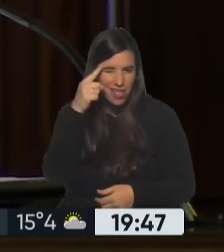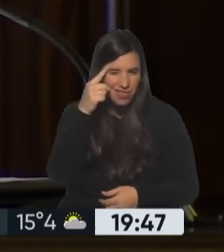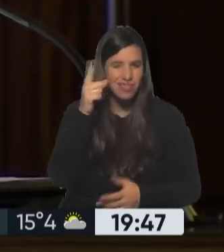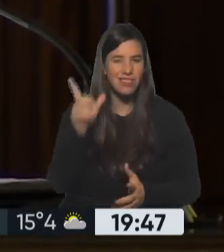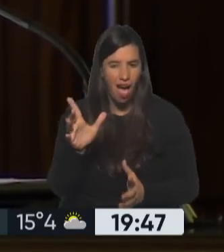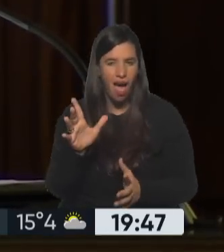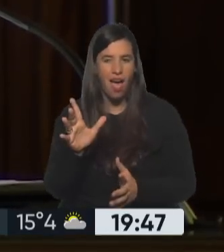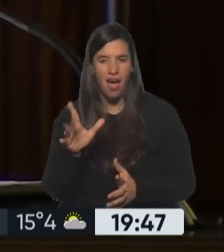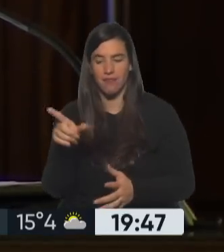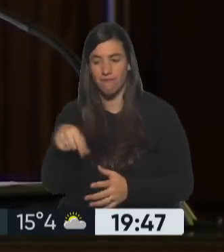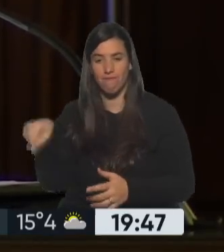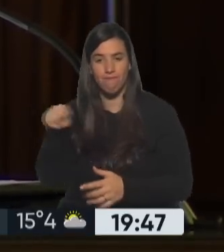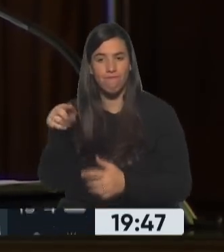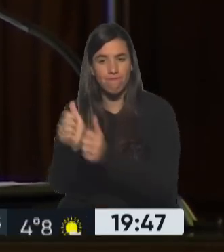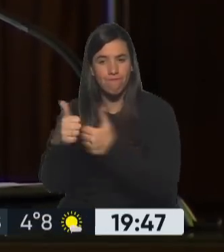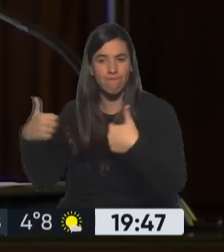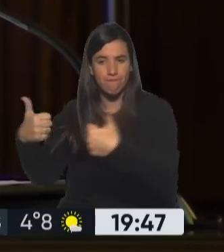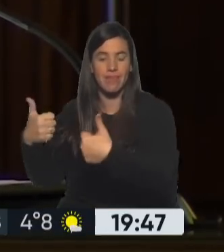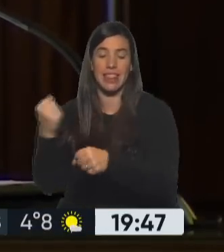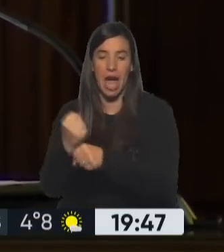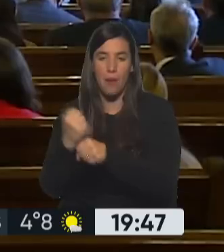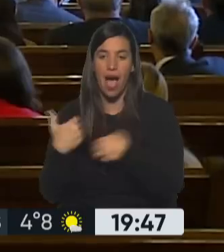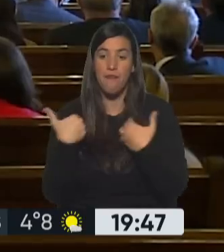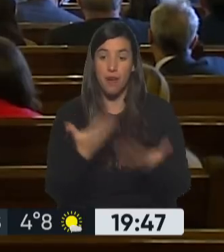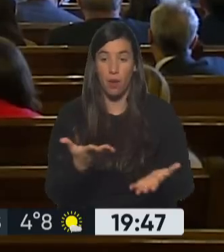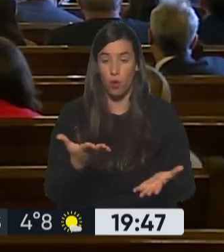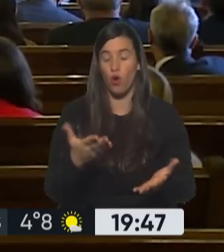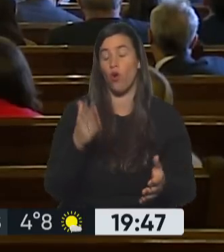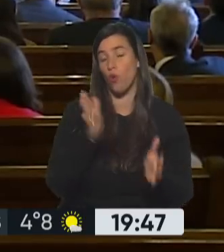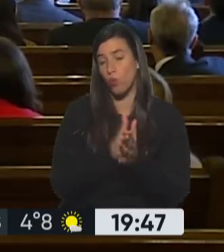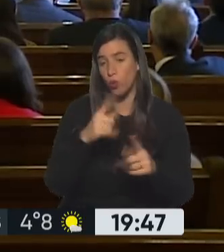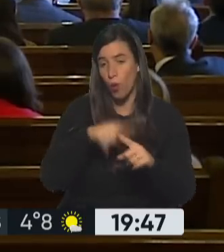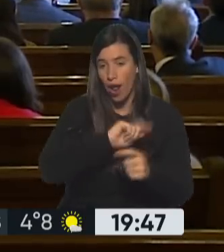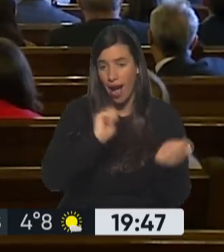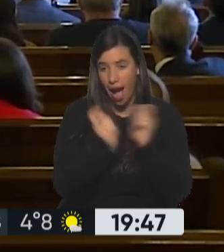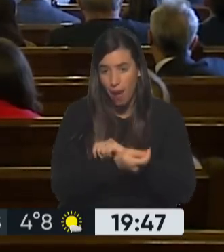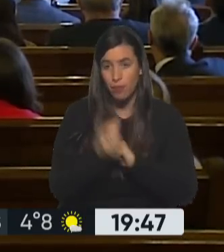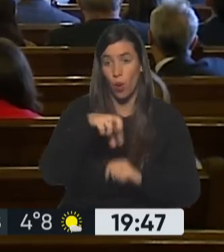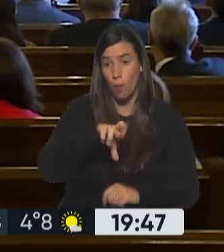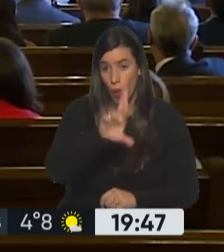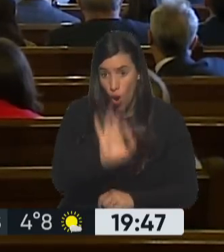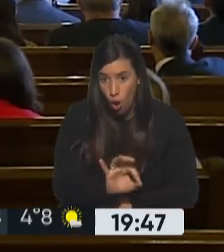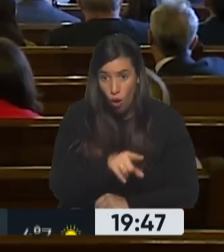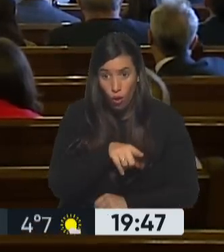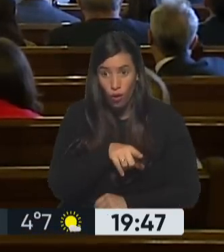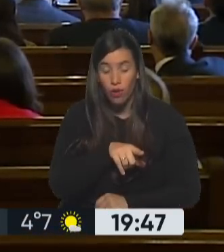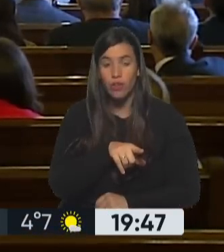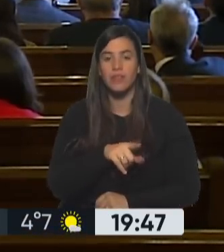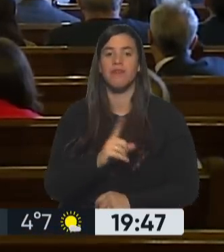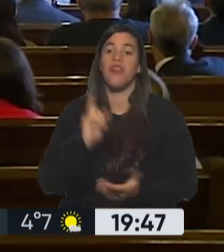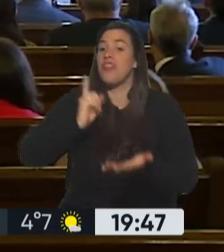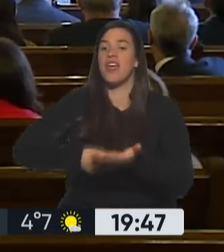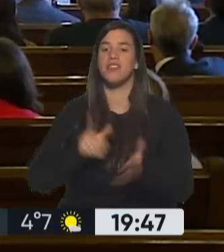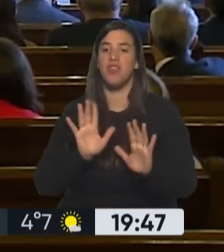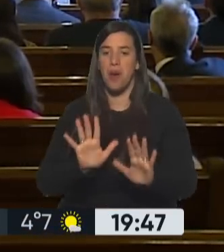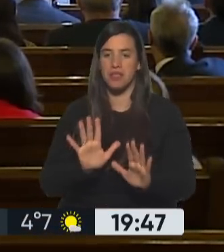que trabaja abiertamente para Juntos por el Cambio y para el PRO, decidió hacer lo que hizo hoy